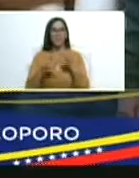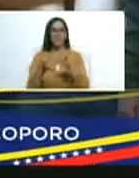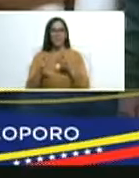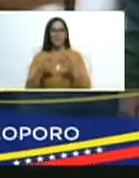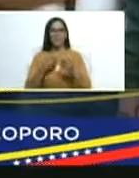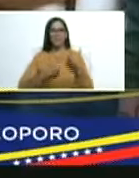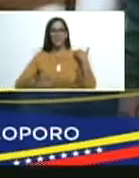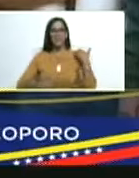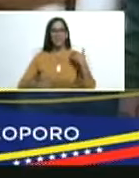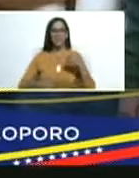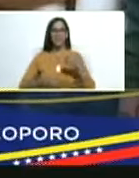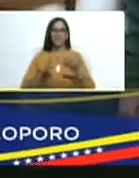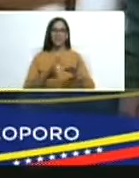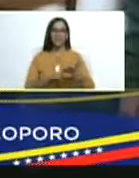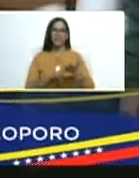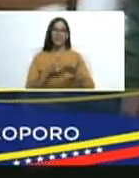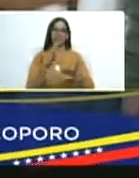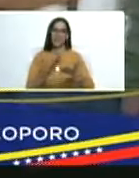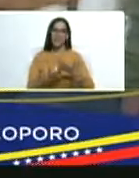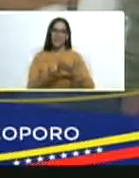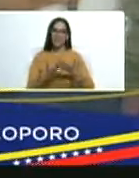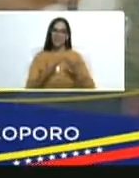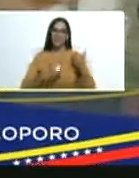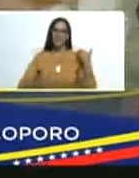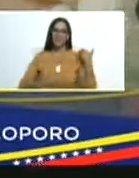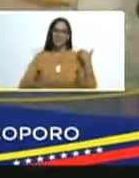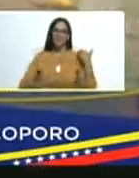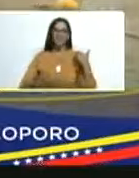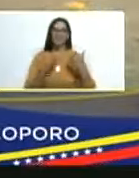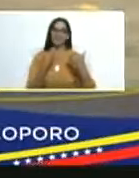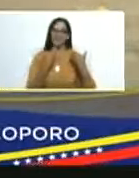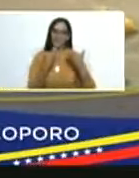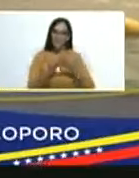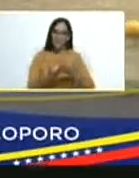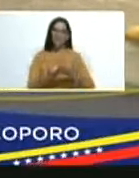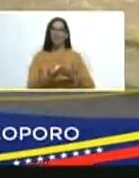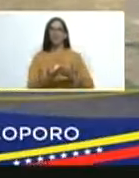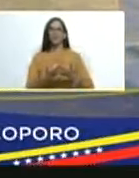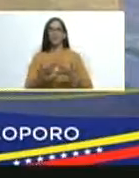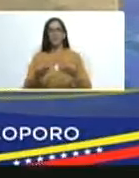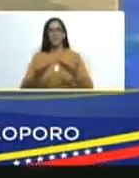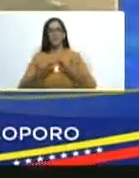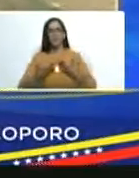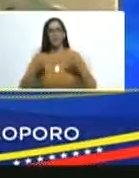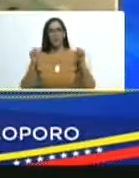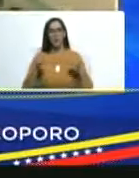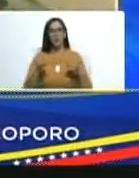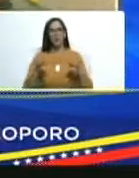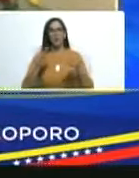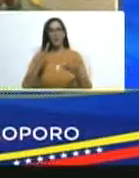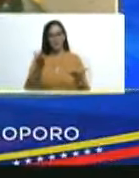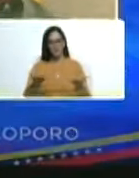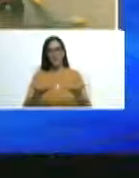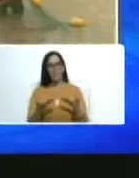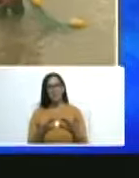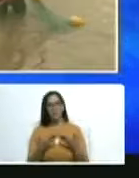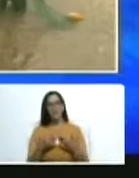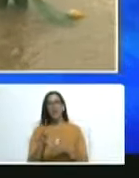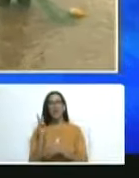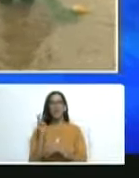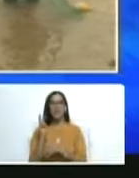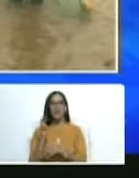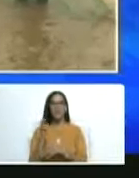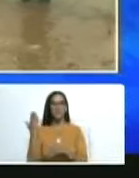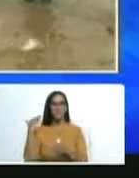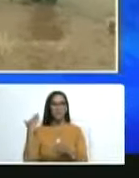presidente. ¿Verdad? Gracias, presidente. Gracias por este regalo que hoy nos está dando. El viernes pasado